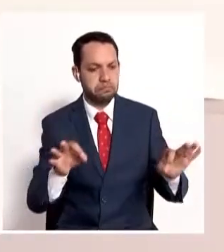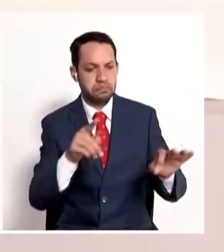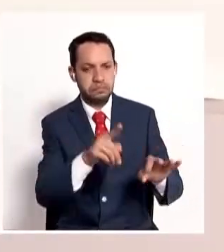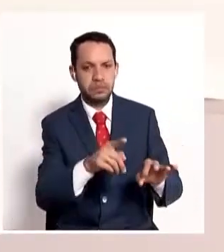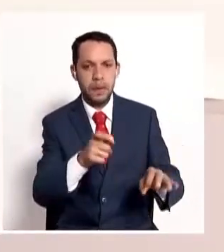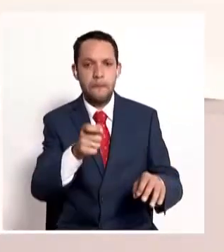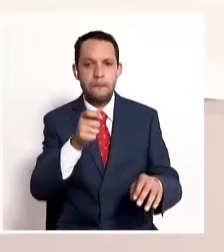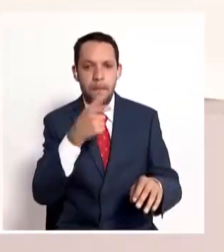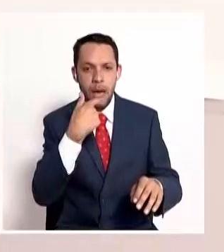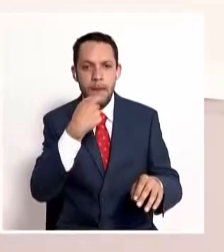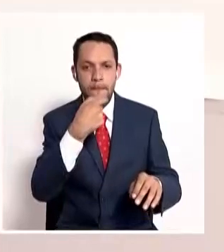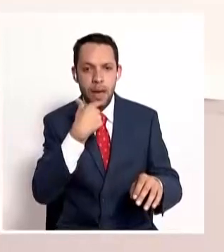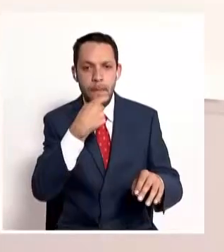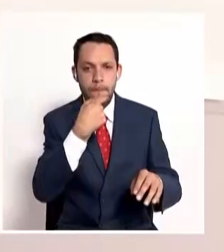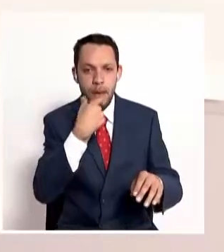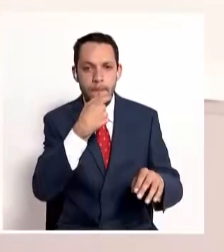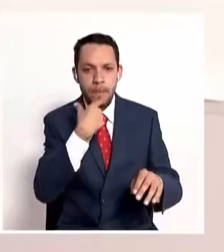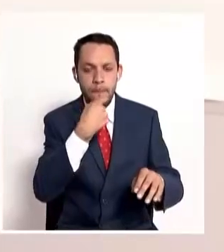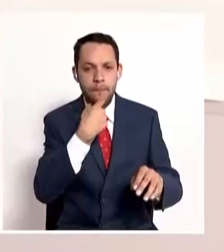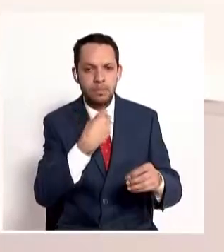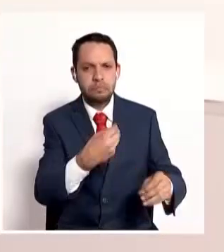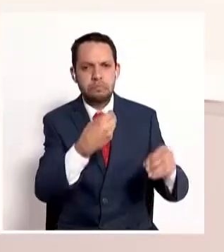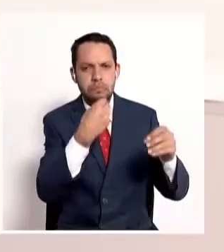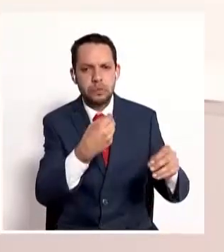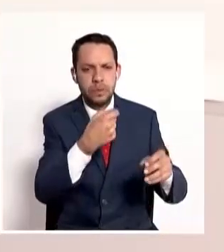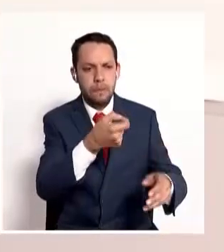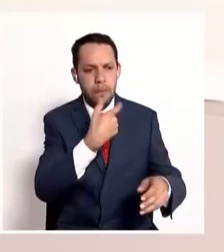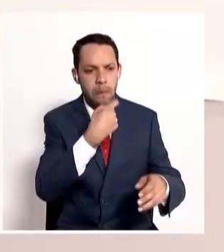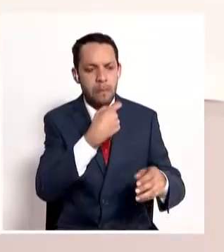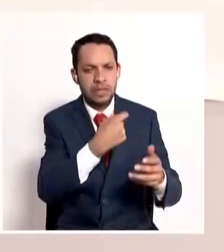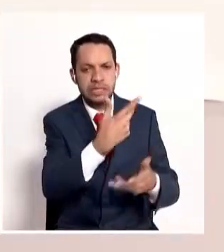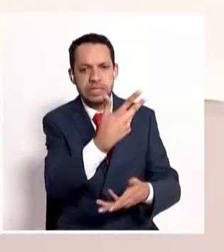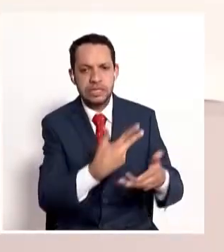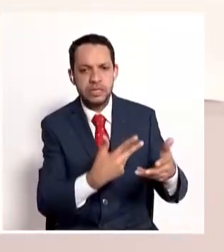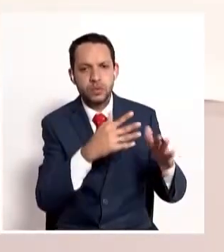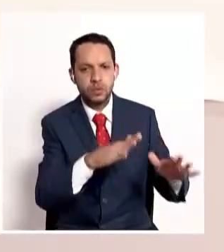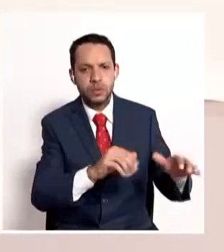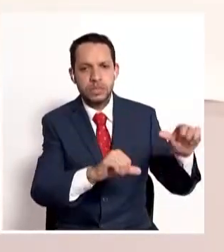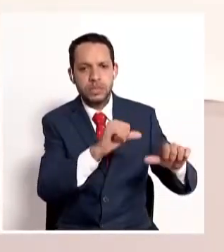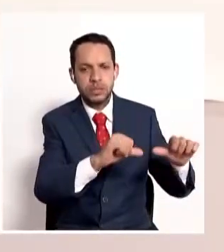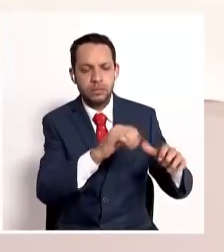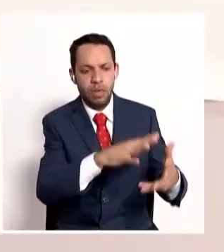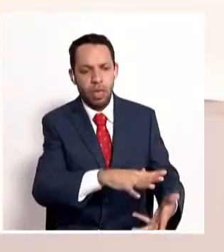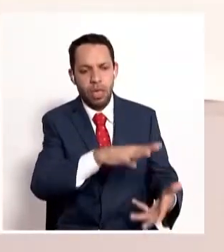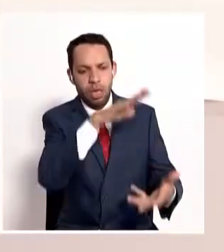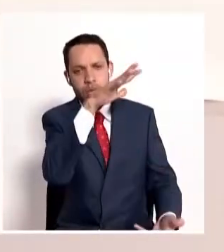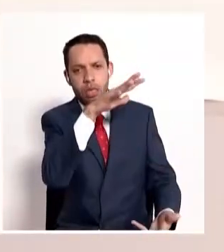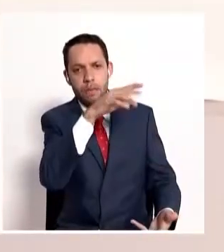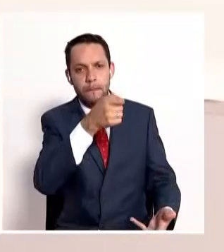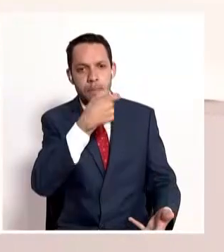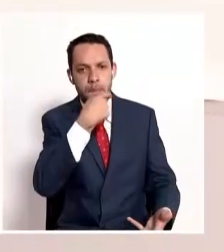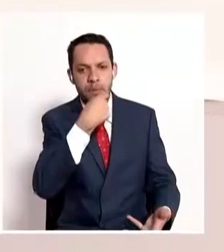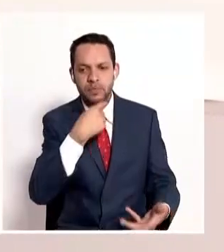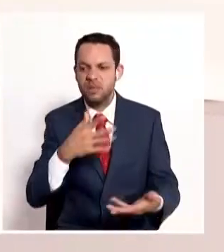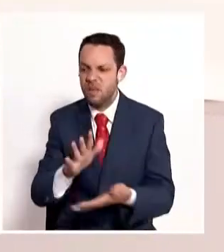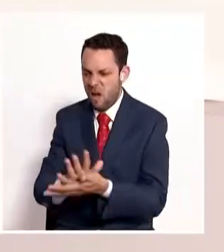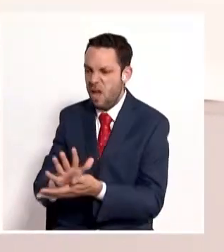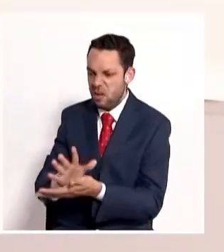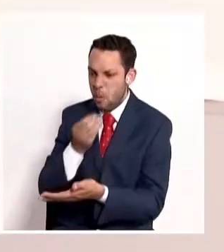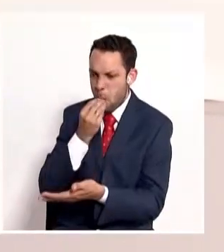medicados con todo lo que nos enseña la medicina ortodoxa con químicos con medicamentos farmacológicos como a lo que